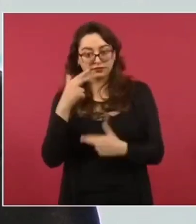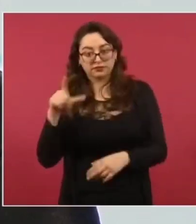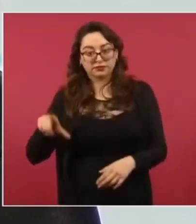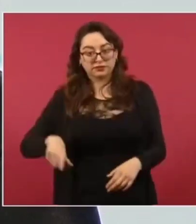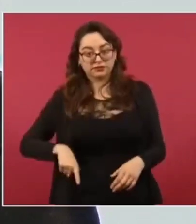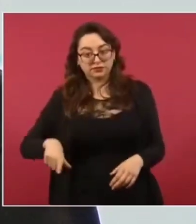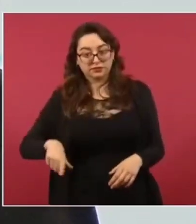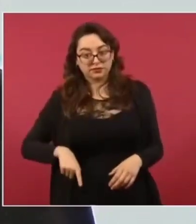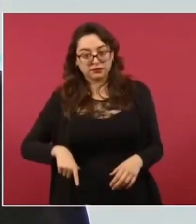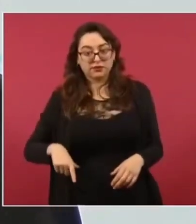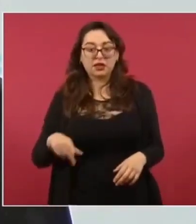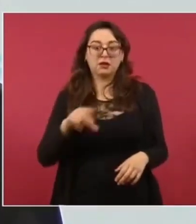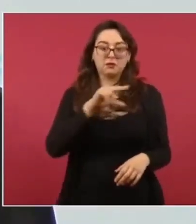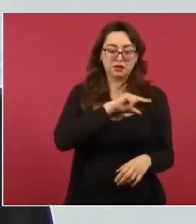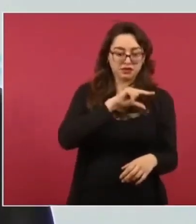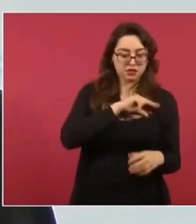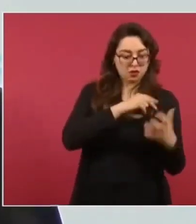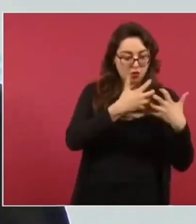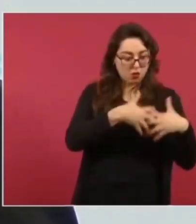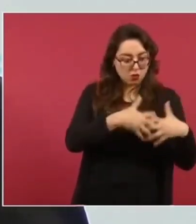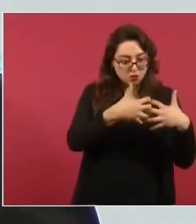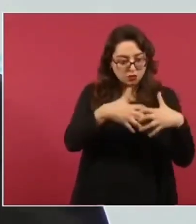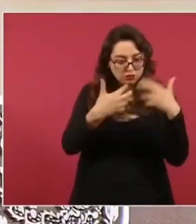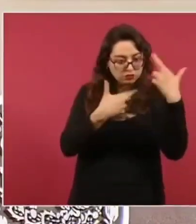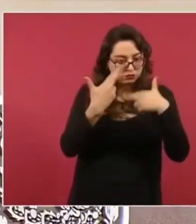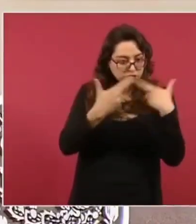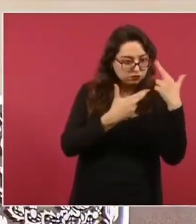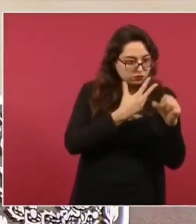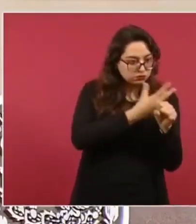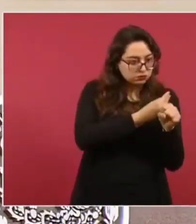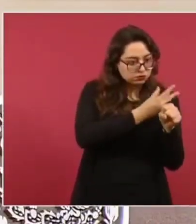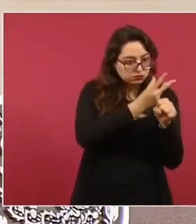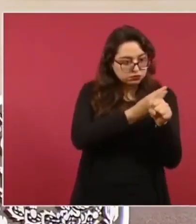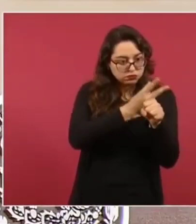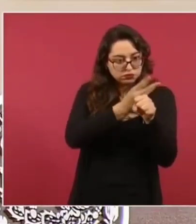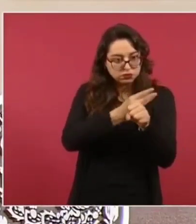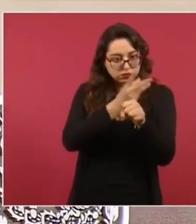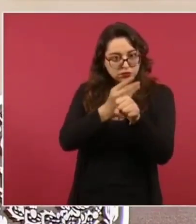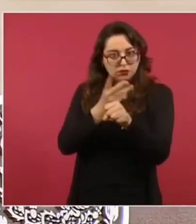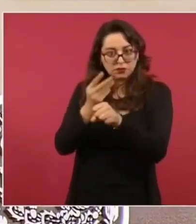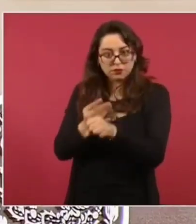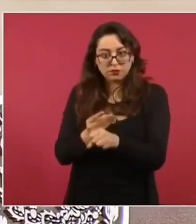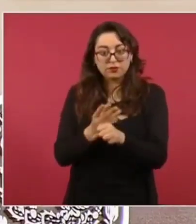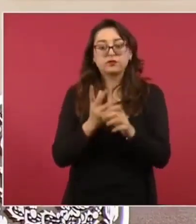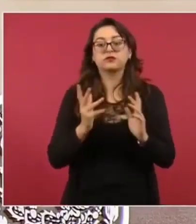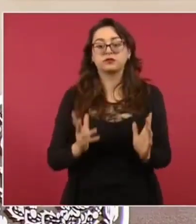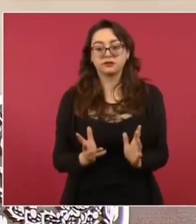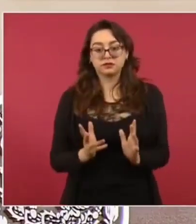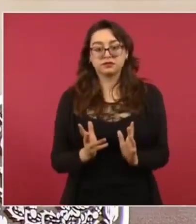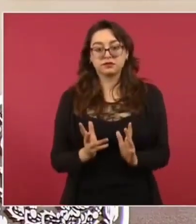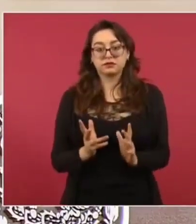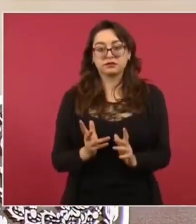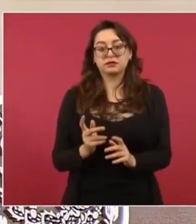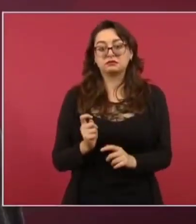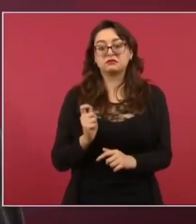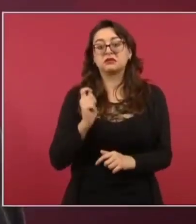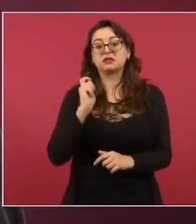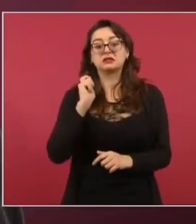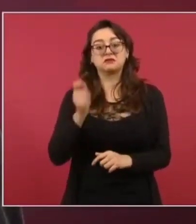estas plantas y ajustes correspondientes. No es algo que estamos tomando a